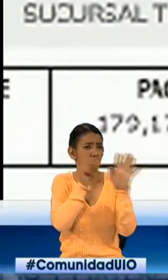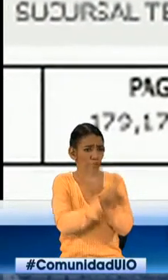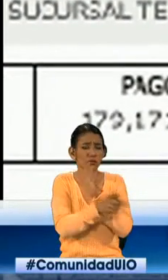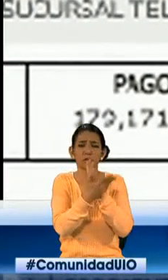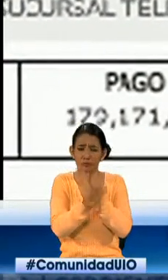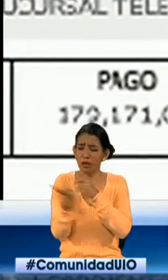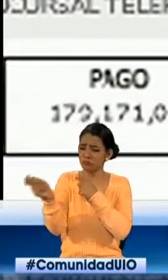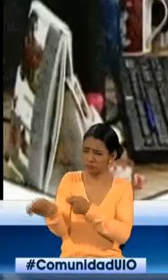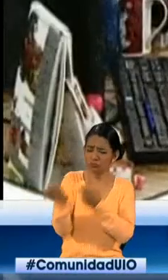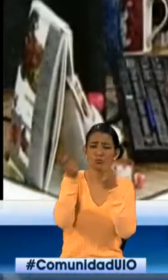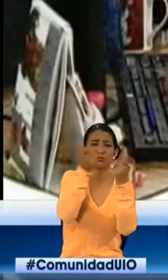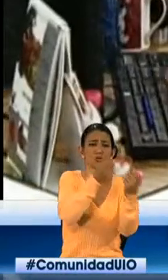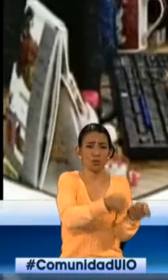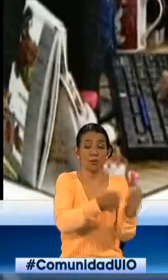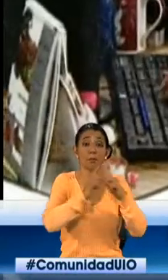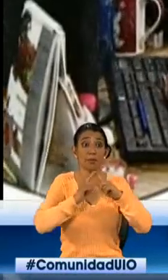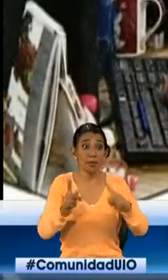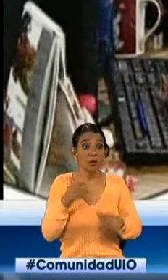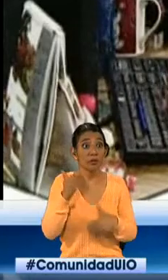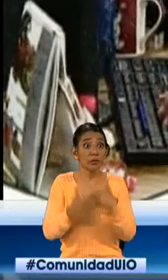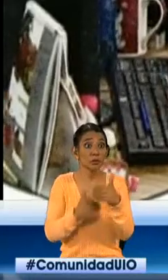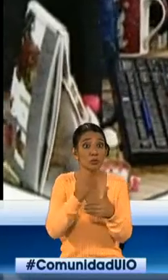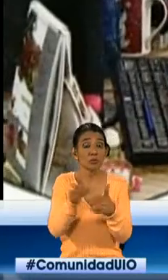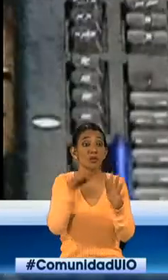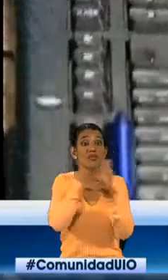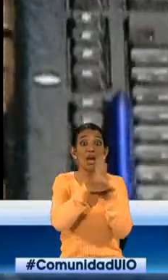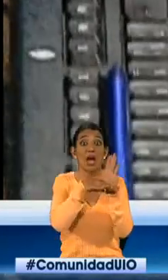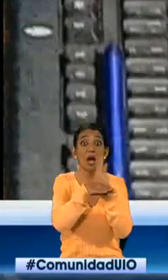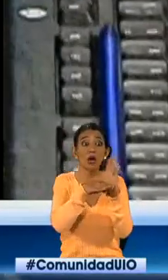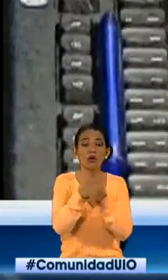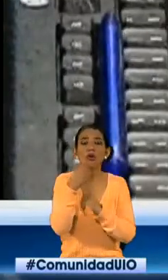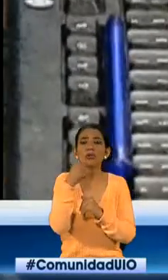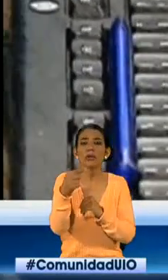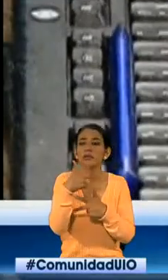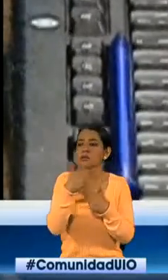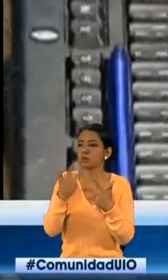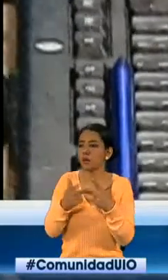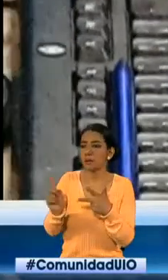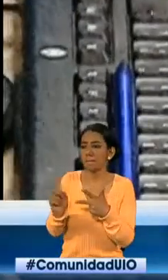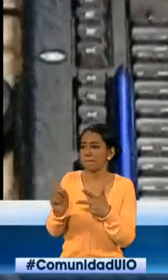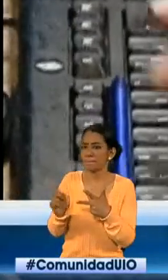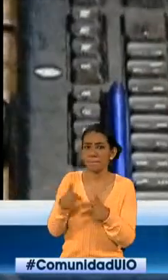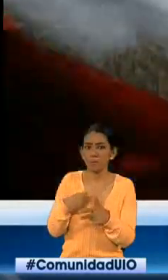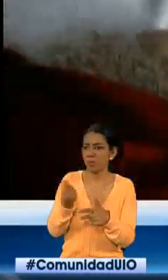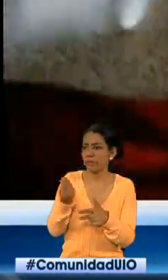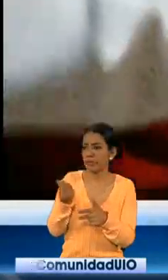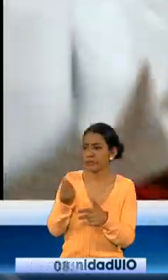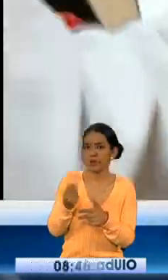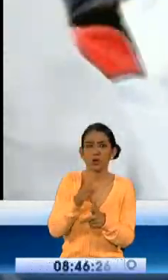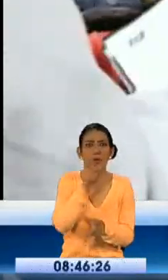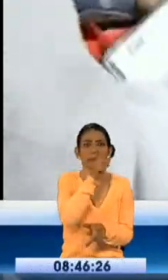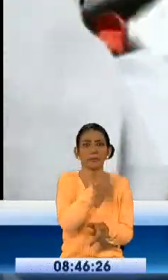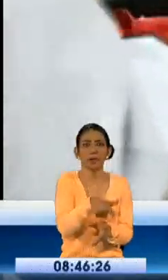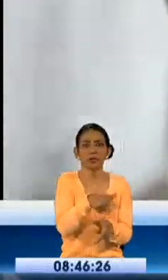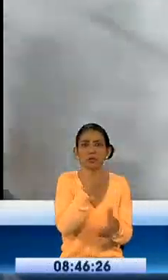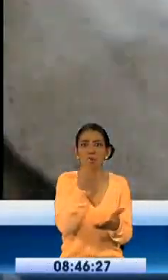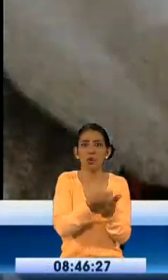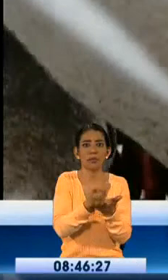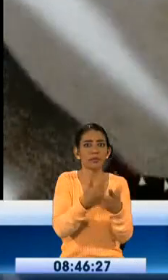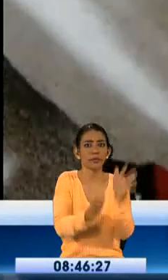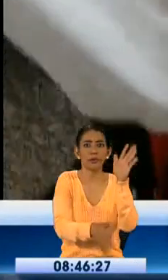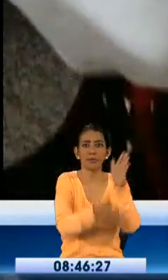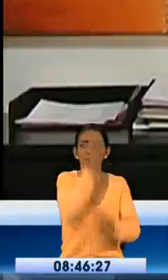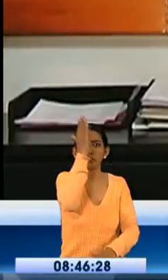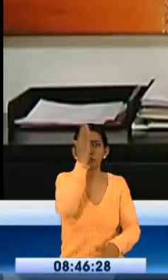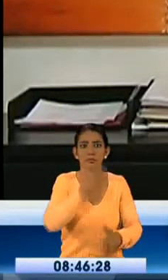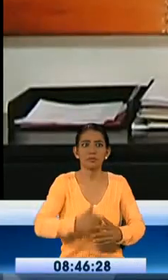el producto. Pero horas después, ese mismo cheque era rebotado y el comprador había desaparecido con la